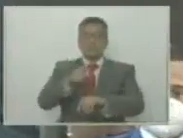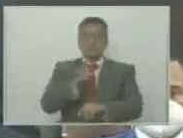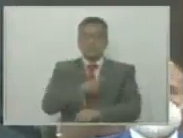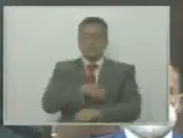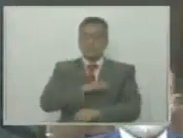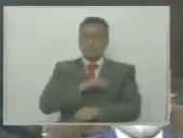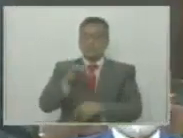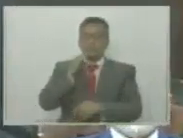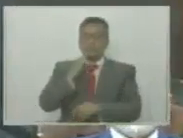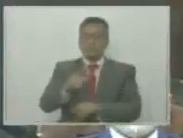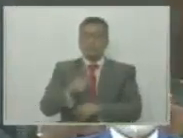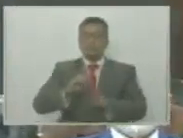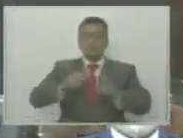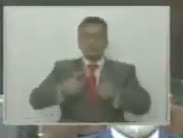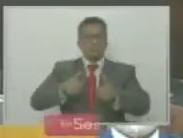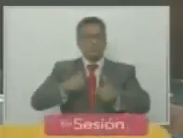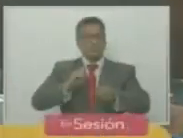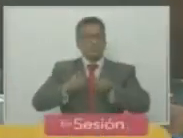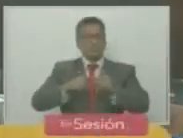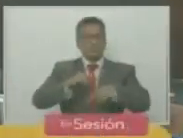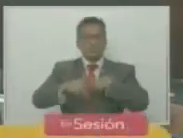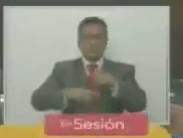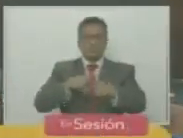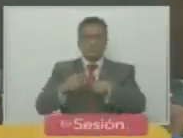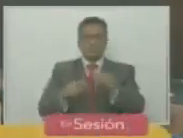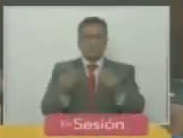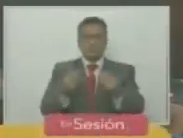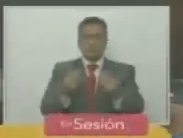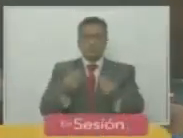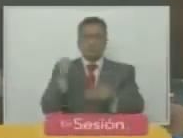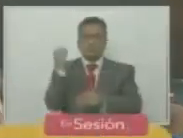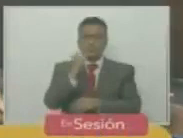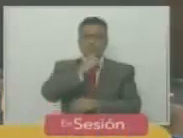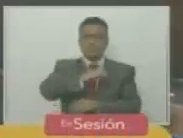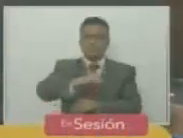se comenzaron a desarrollar muchos crímenes,